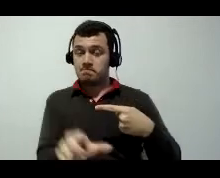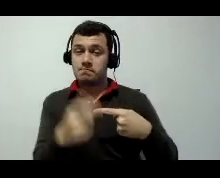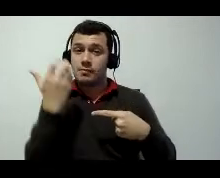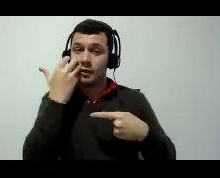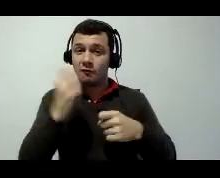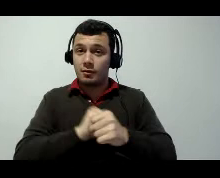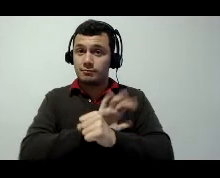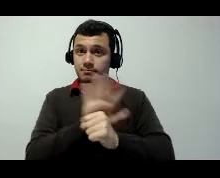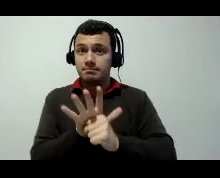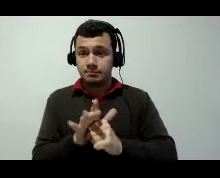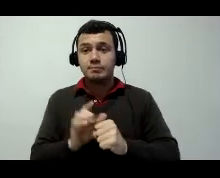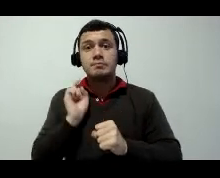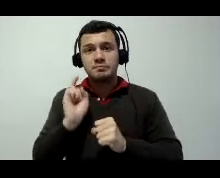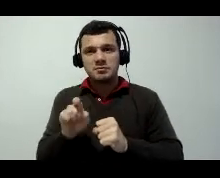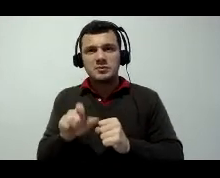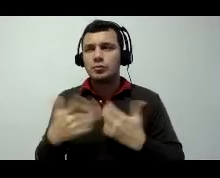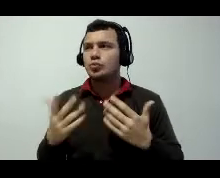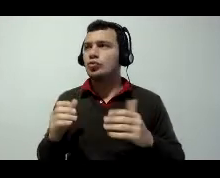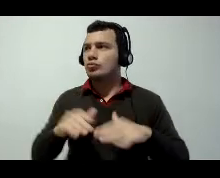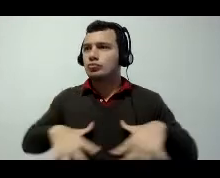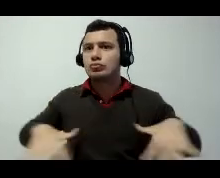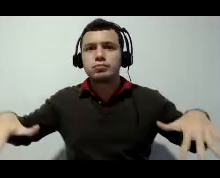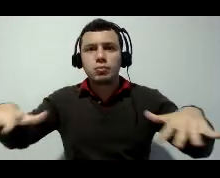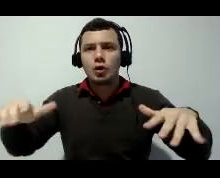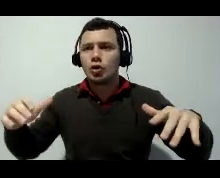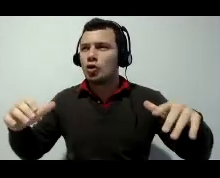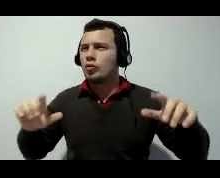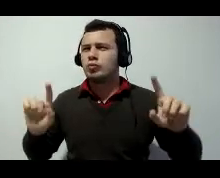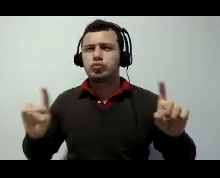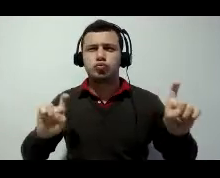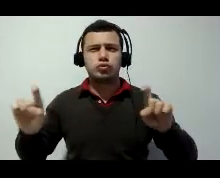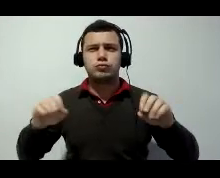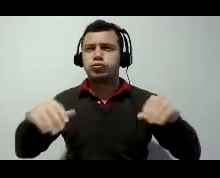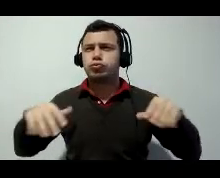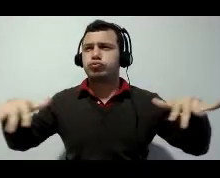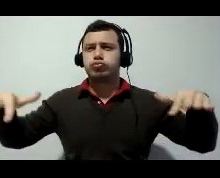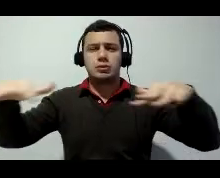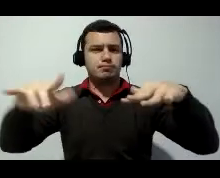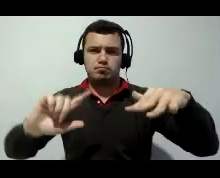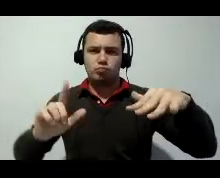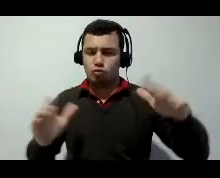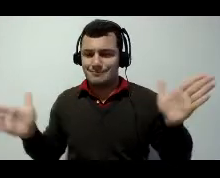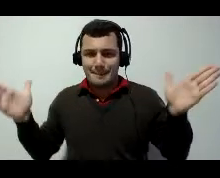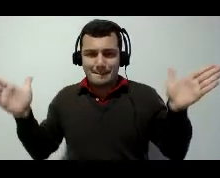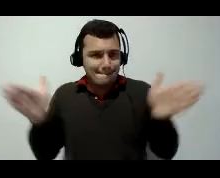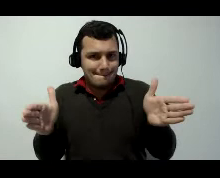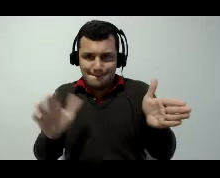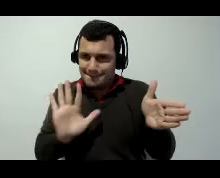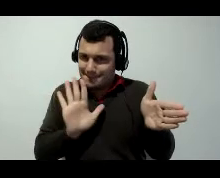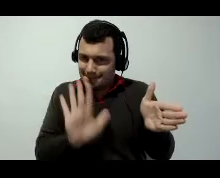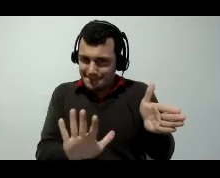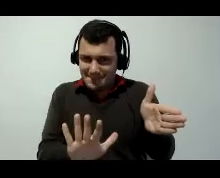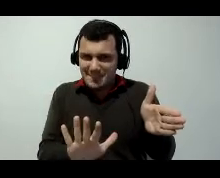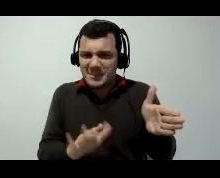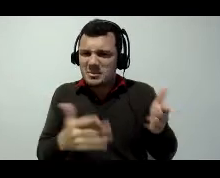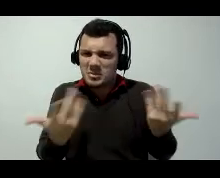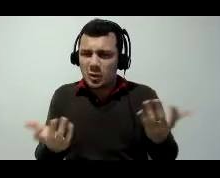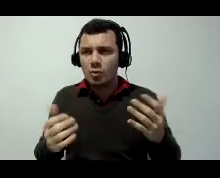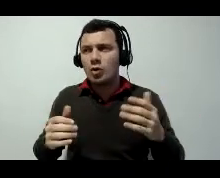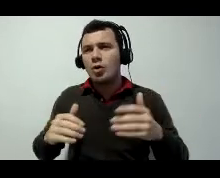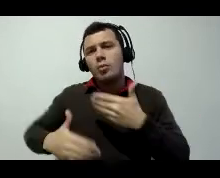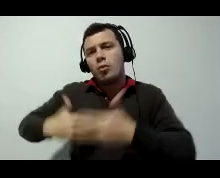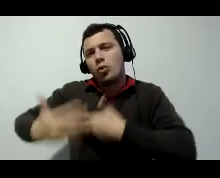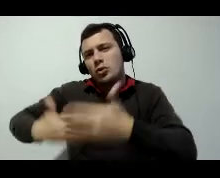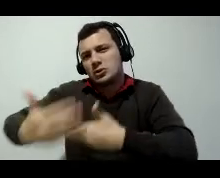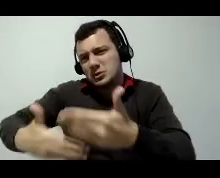en los que no se generan aerosoles. Otra son contacto directo con estos pacientes en procedimientos que se generan aerosoles, y ahorita de pronto